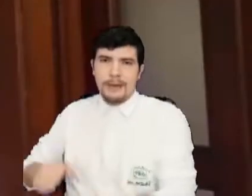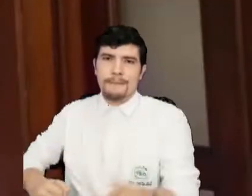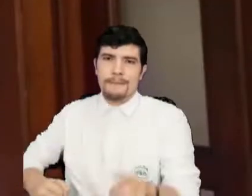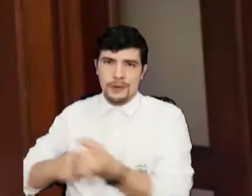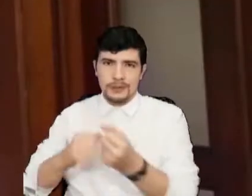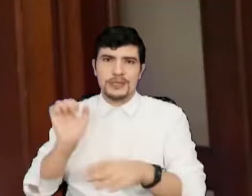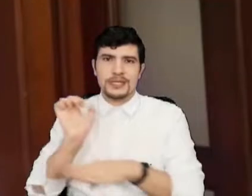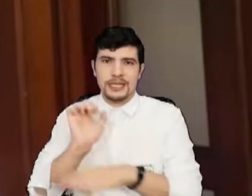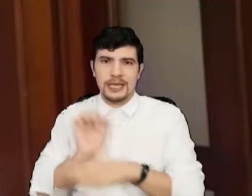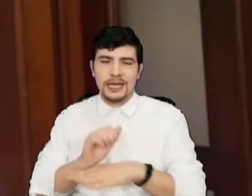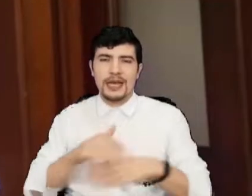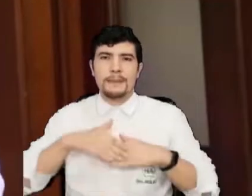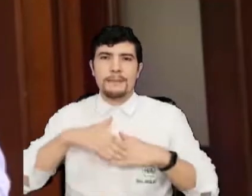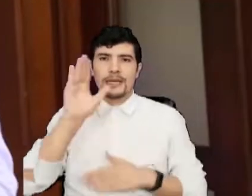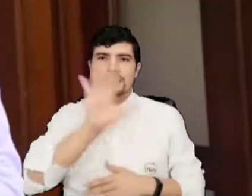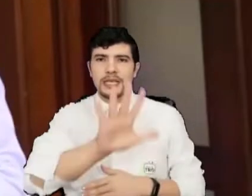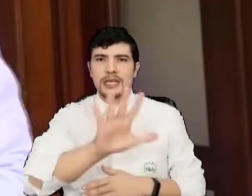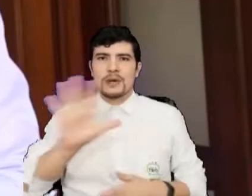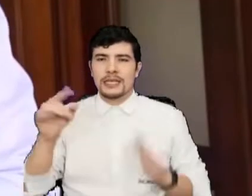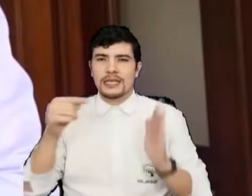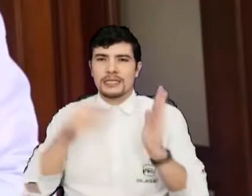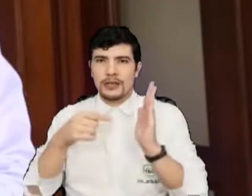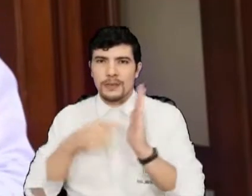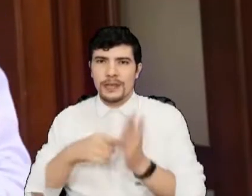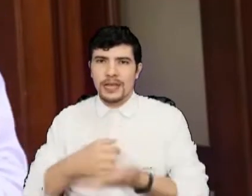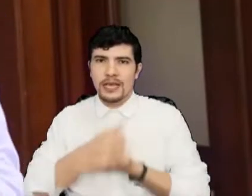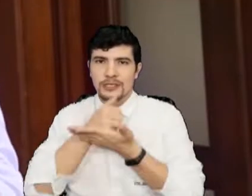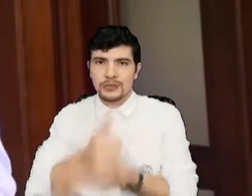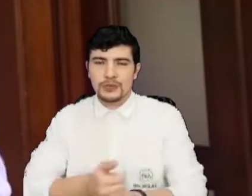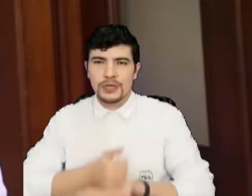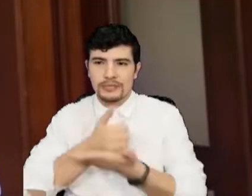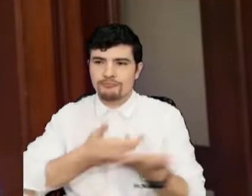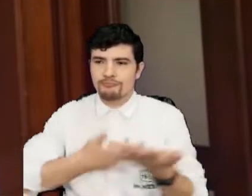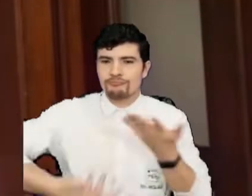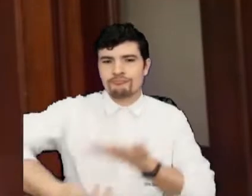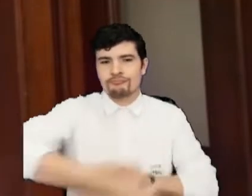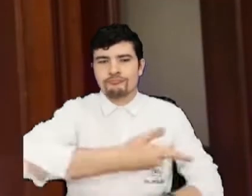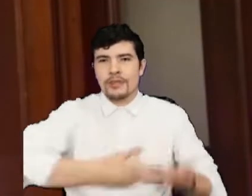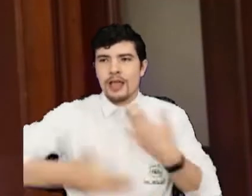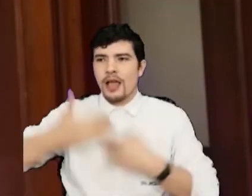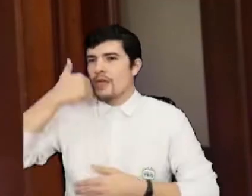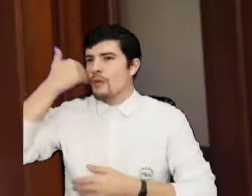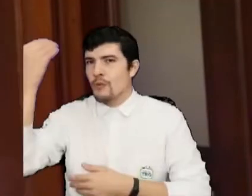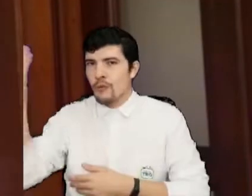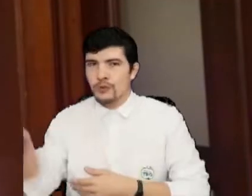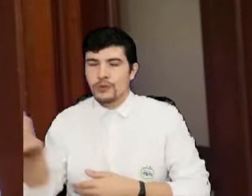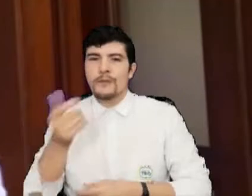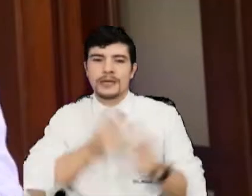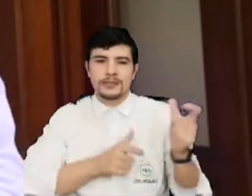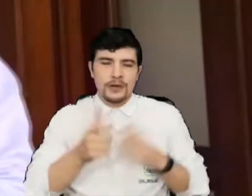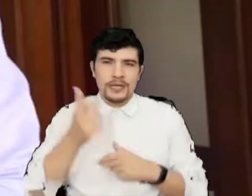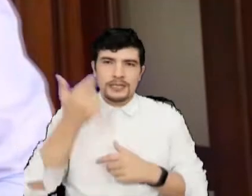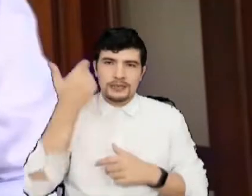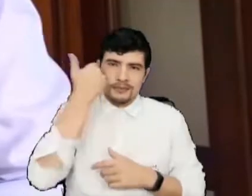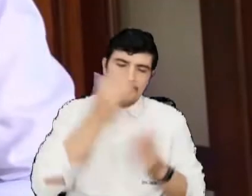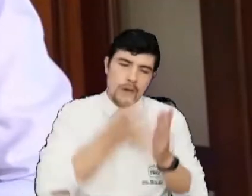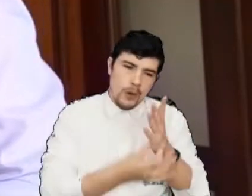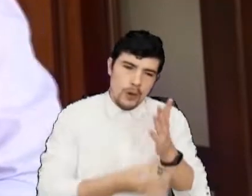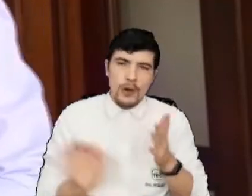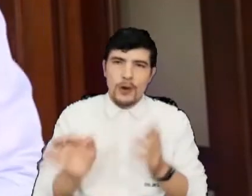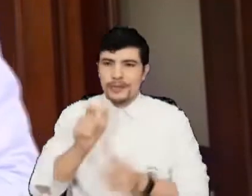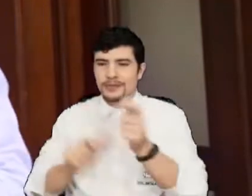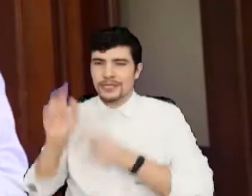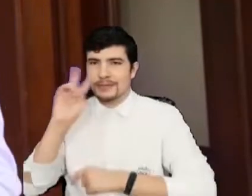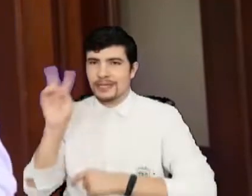de 55.000 las ayudas que hemos entregado entre adultos mayores, población vulnerable y migrantes. Como